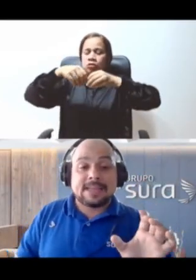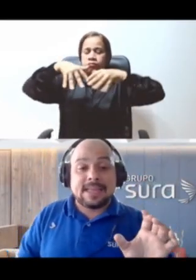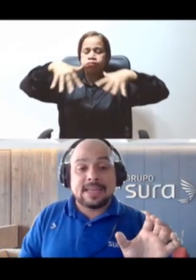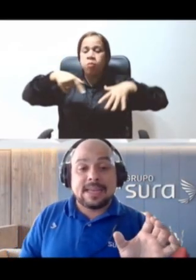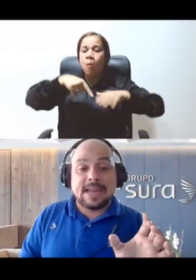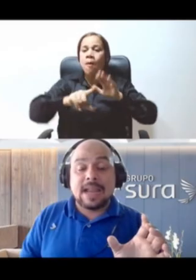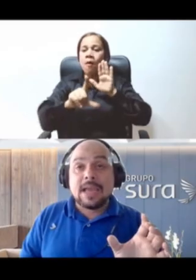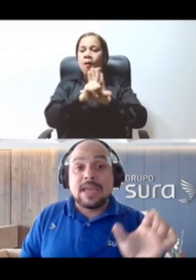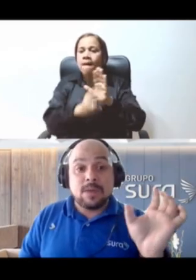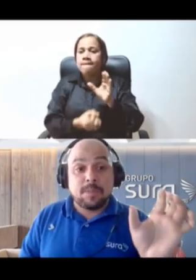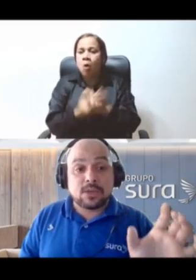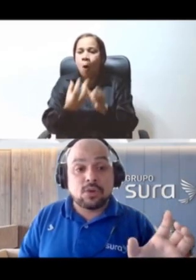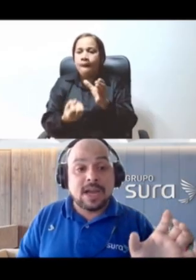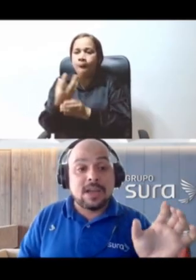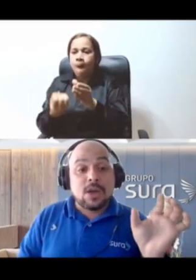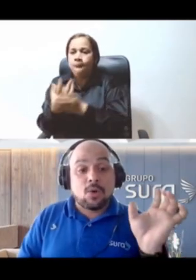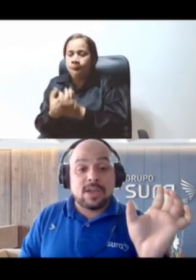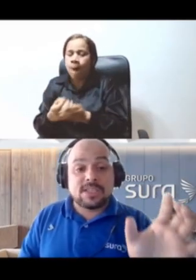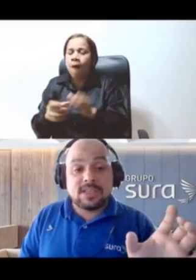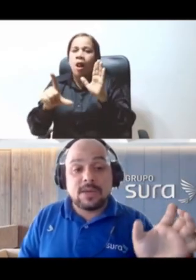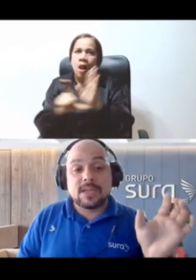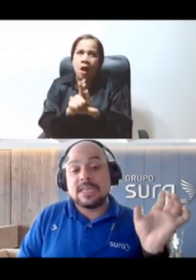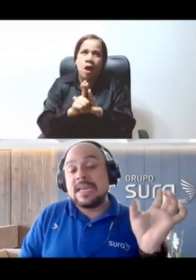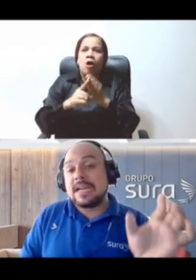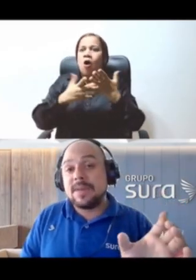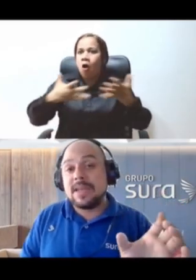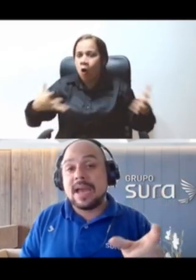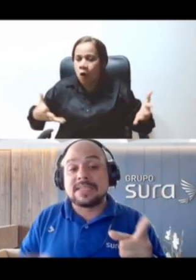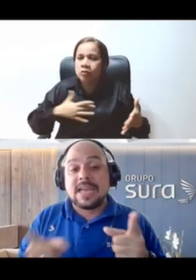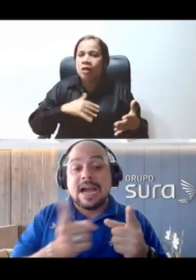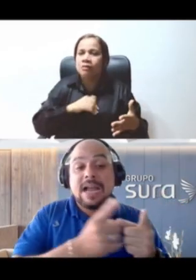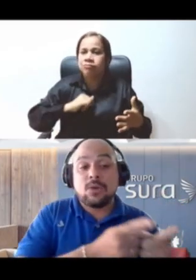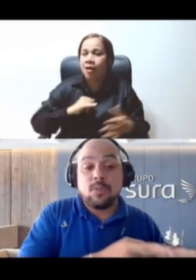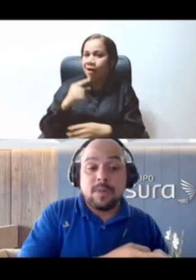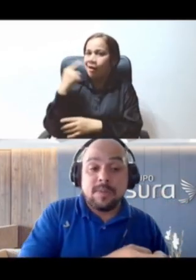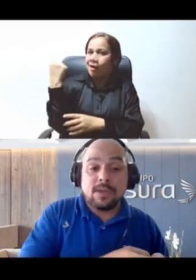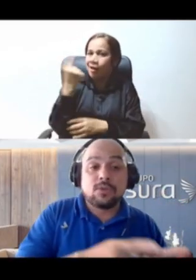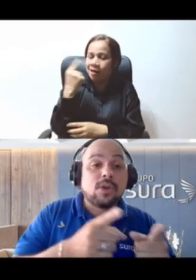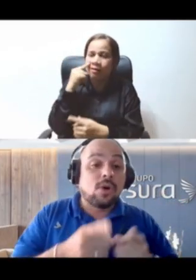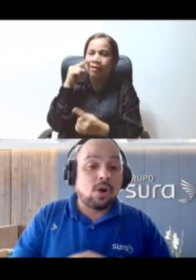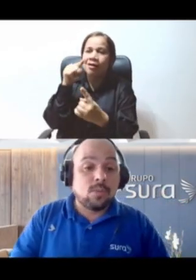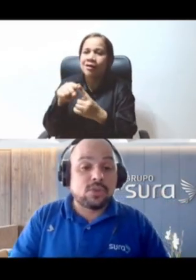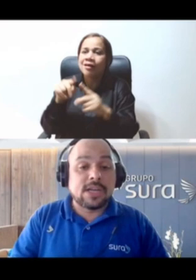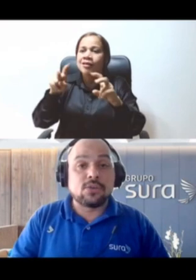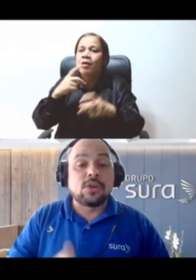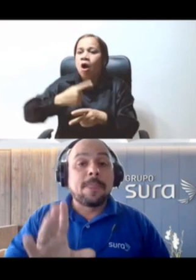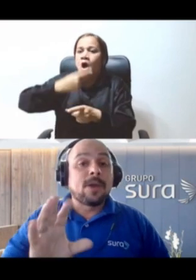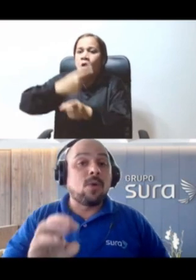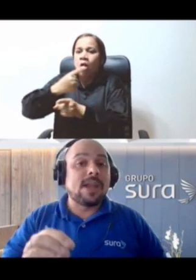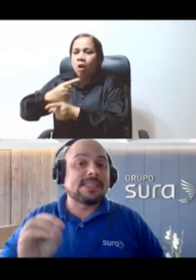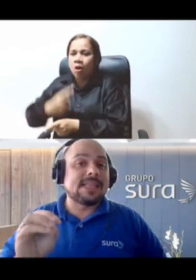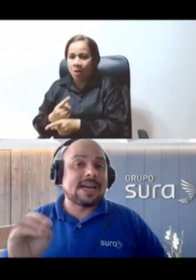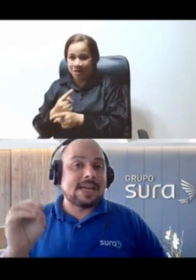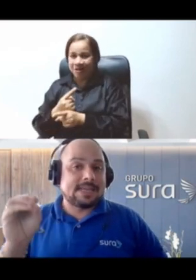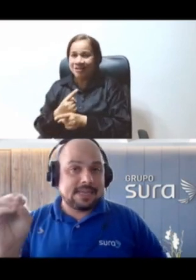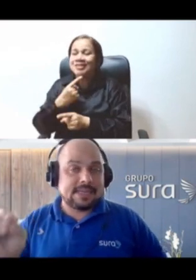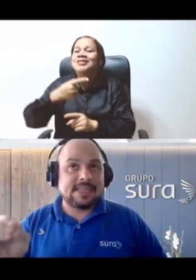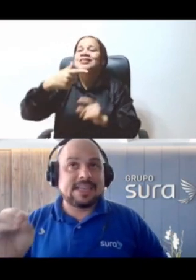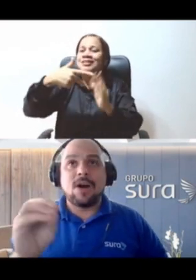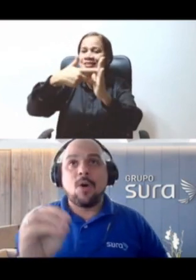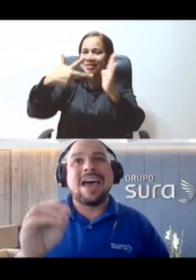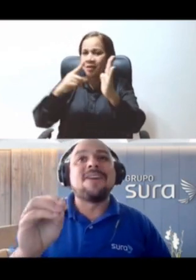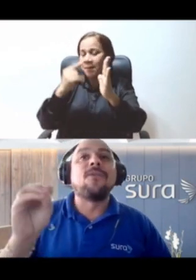normas de carácter general, impersonal, coercitivas y encaminadas al cumplimiento. Ojo, muchachos, ¿cuál es